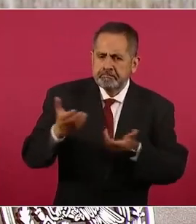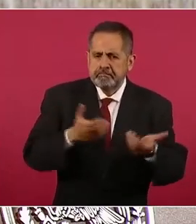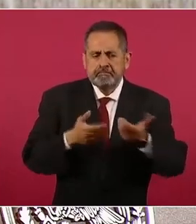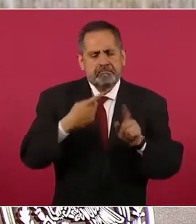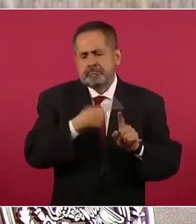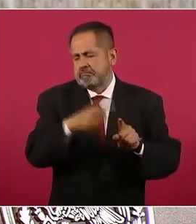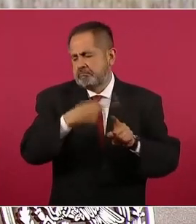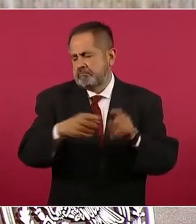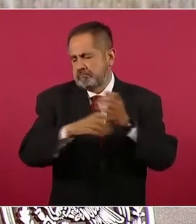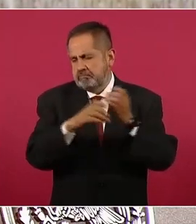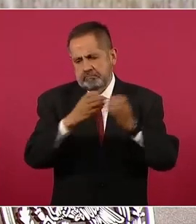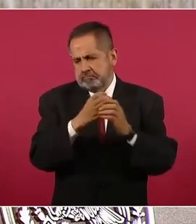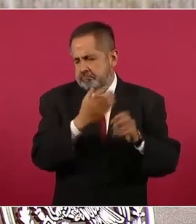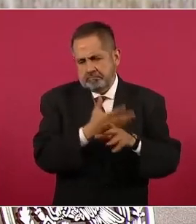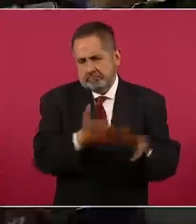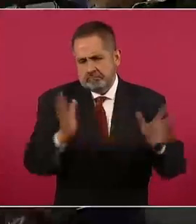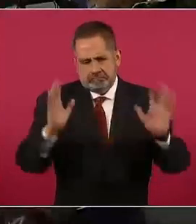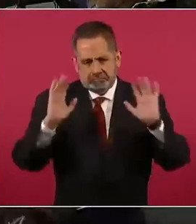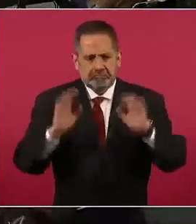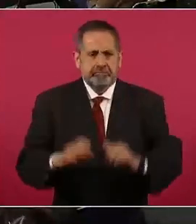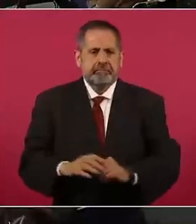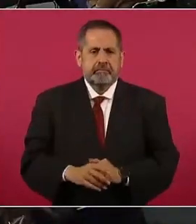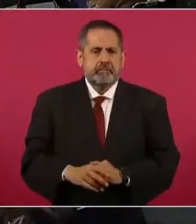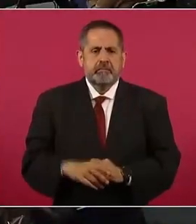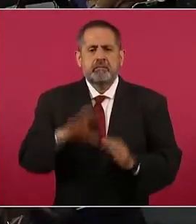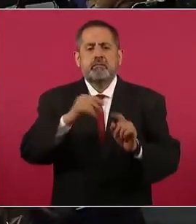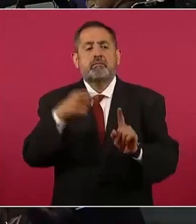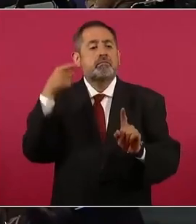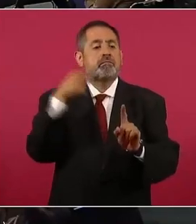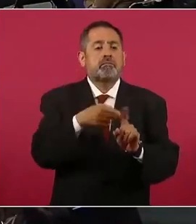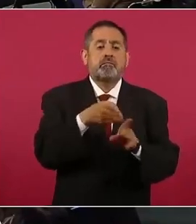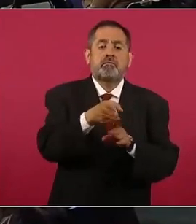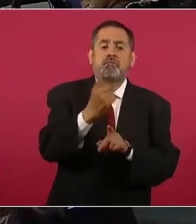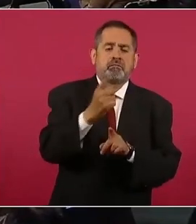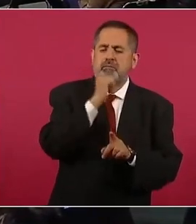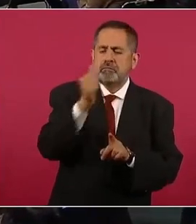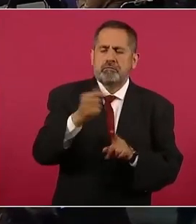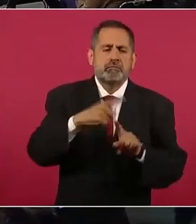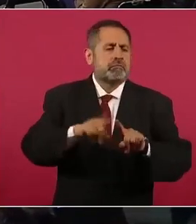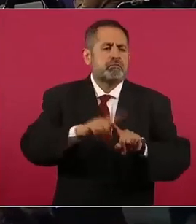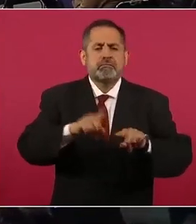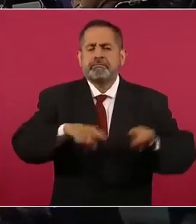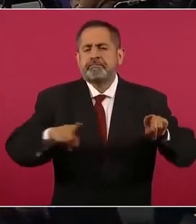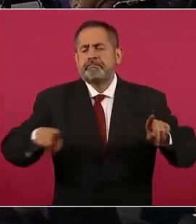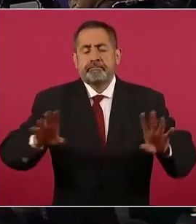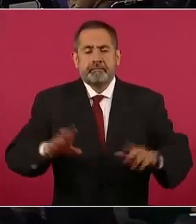de distintas cosas. No están en una sola rama. ¿Eh?